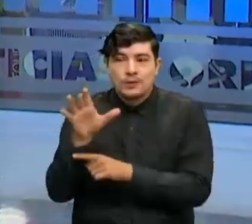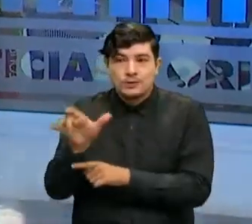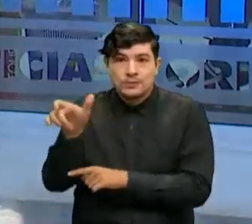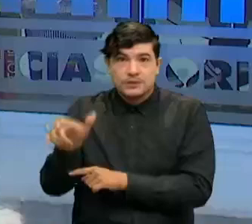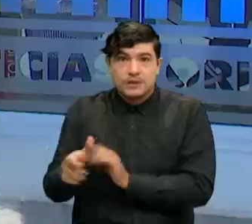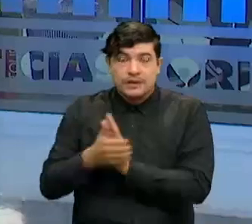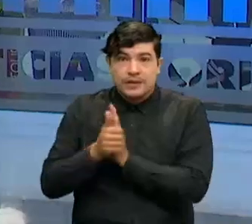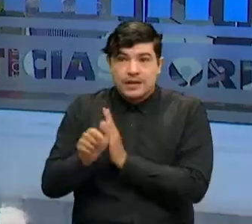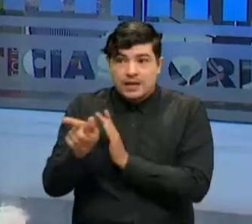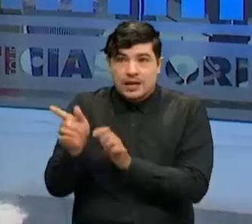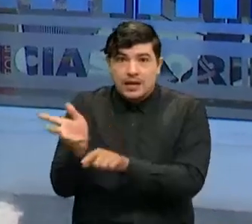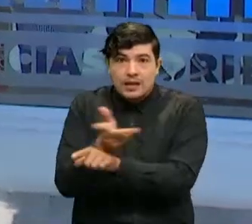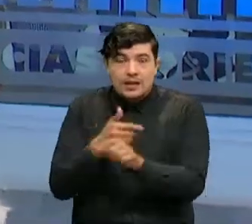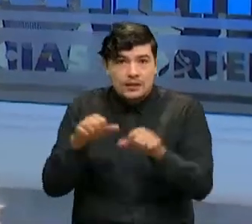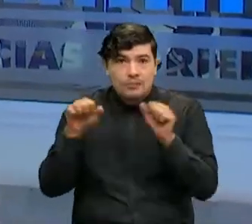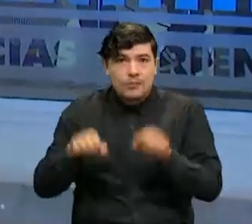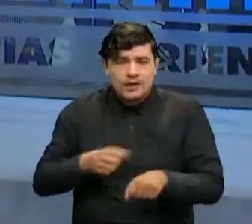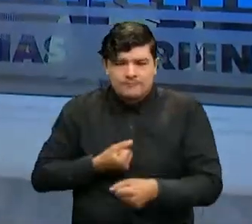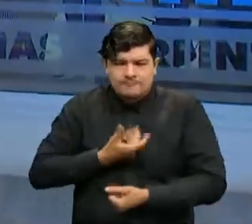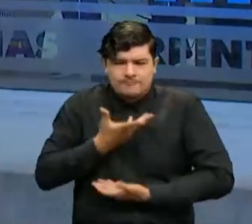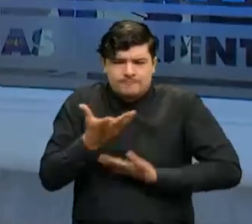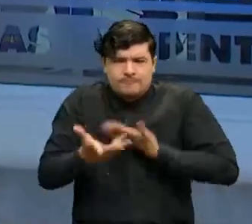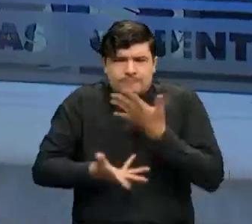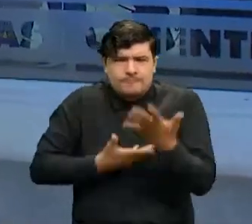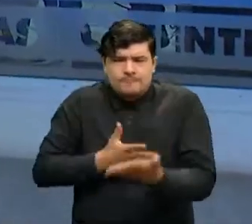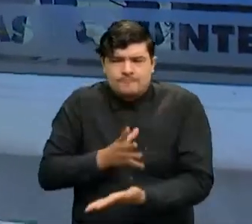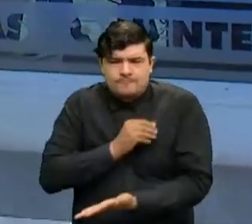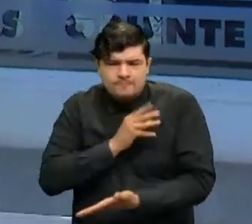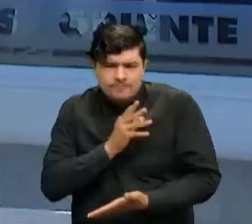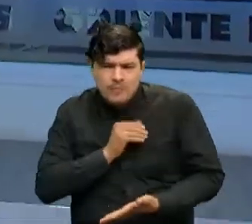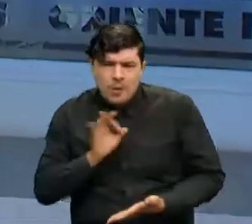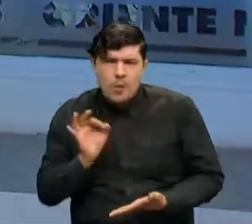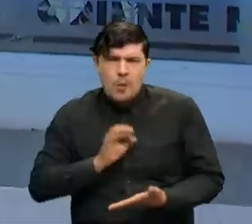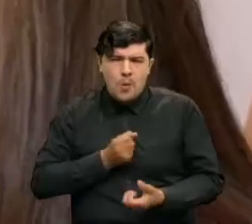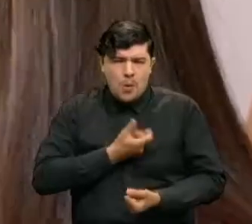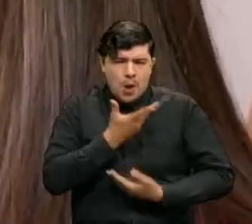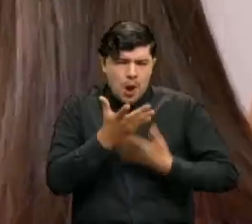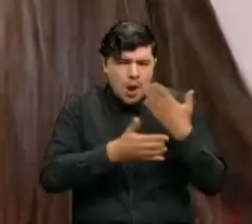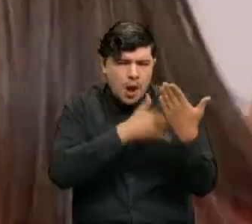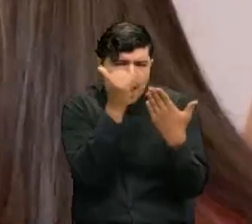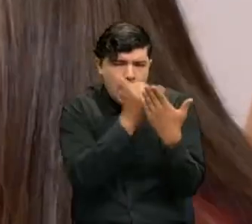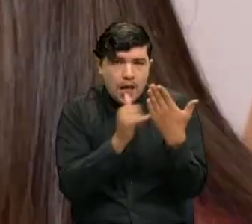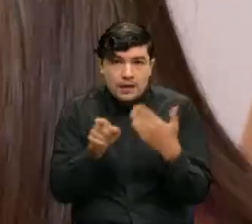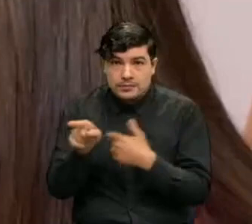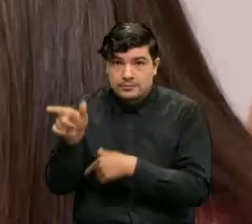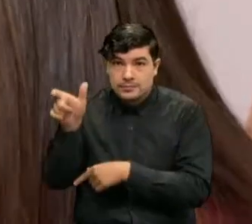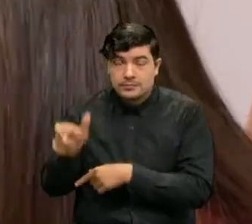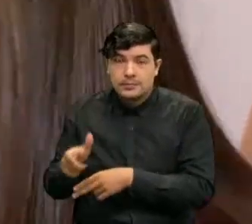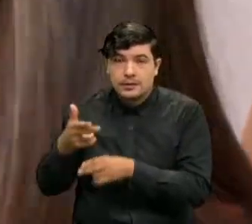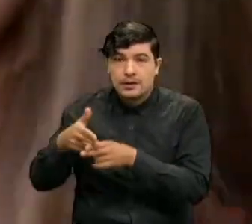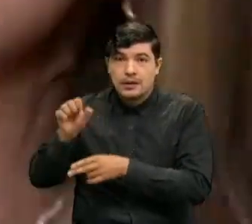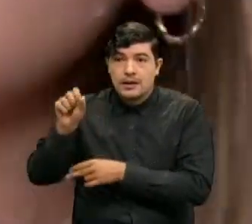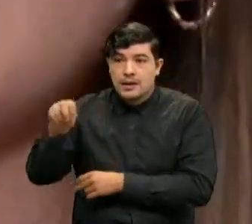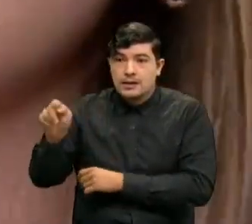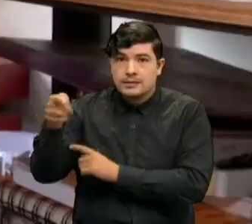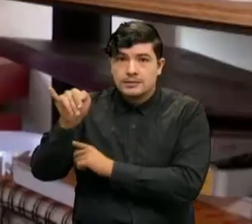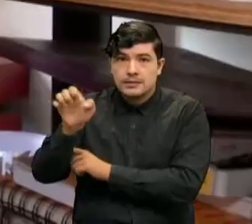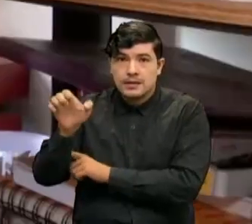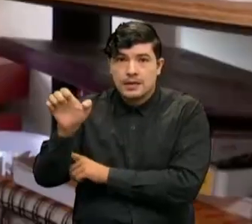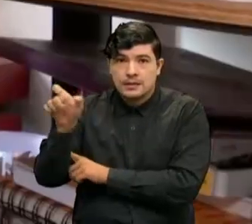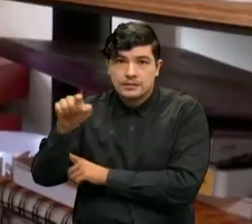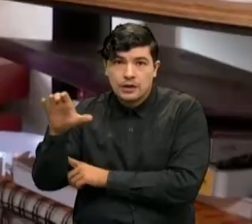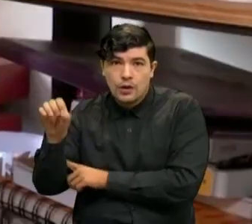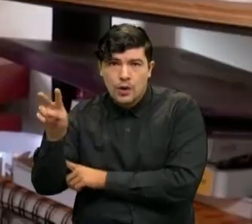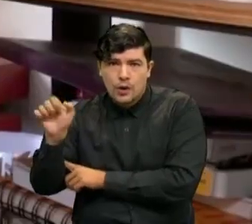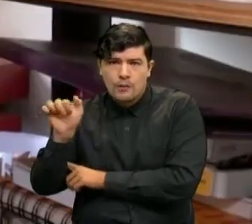talento artístico ha podido plasmar emociones en cuadros e ilustraciones. Angie Escobar es una joven artista que desde